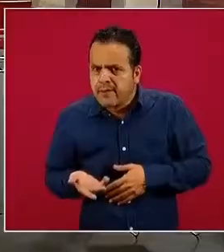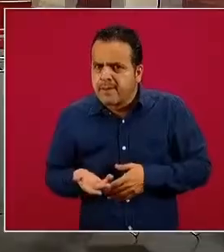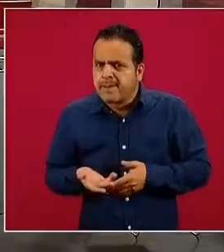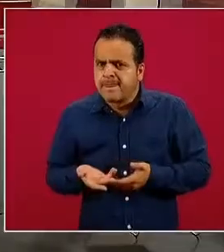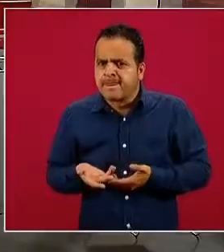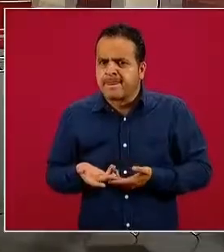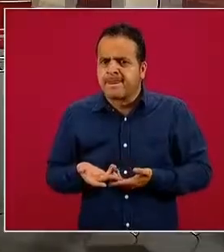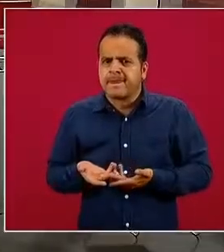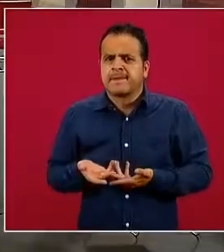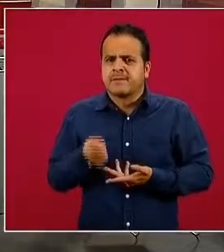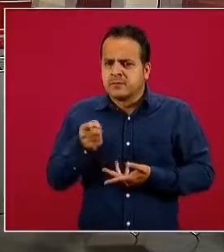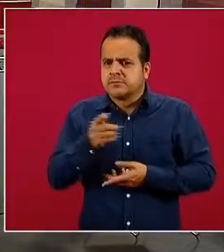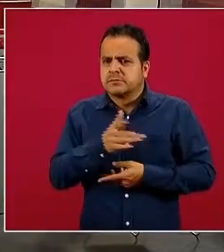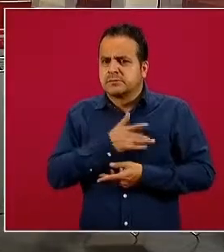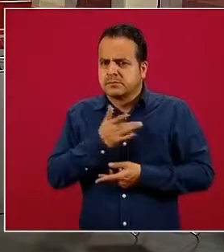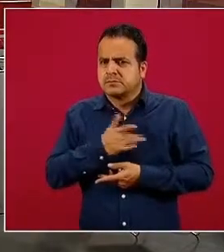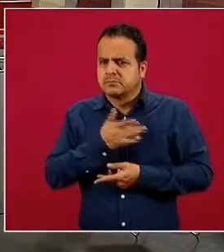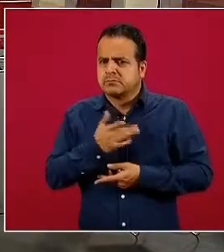Correcto.